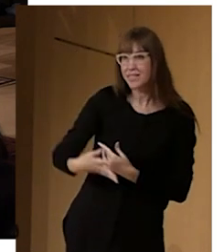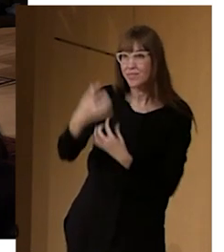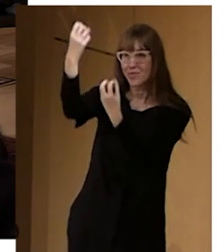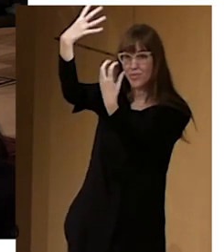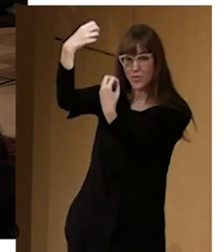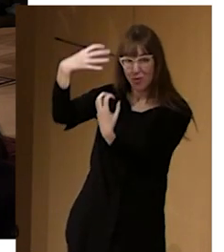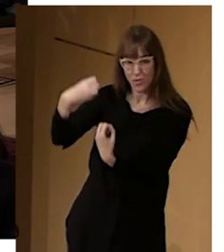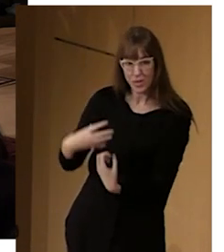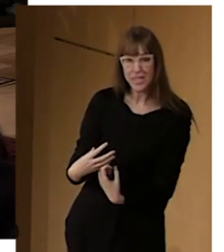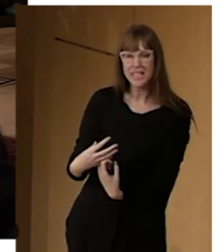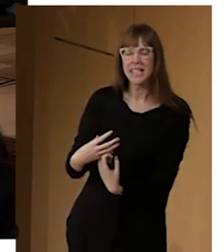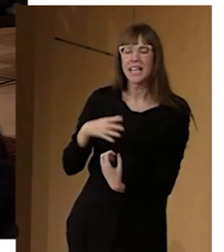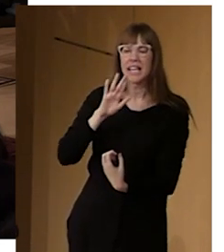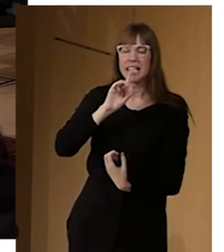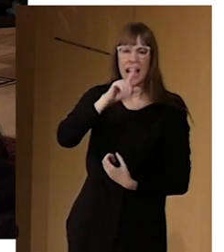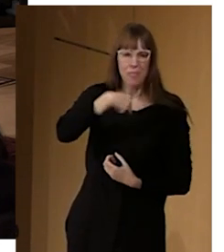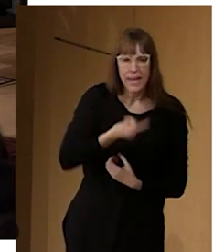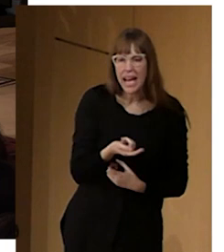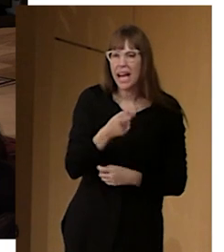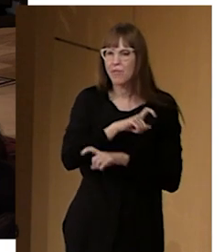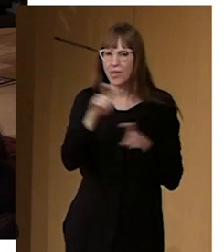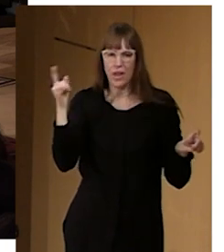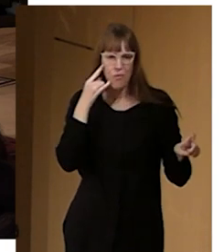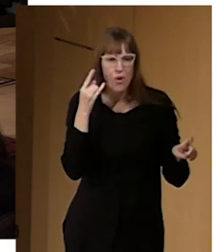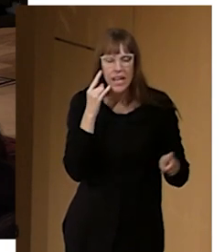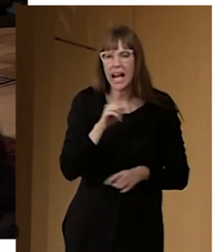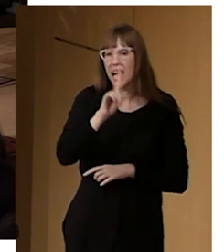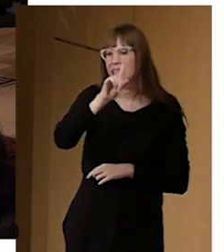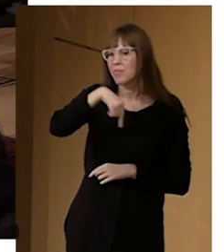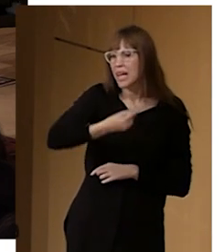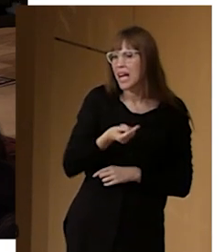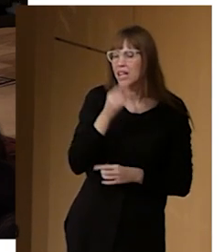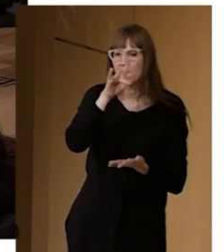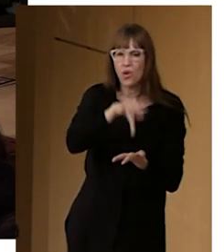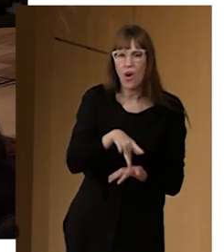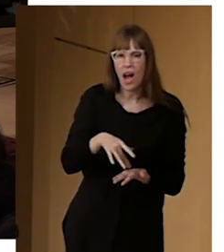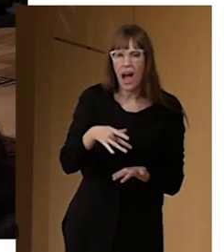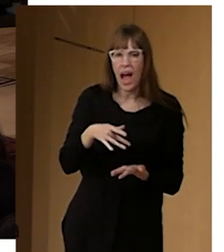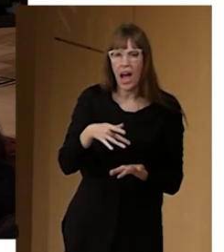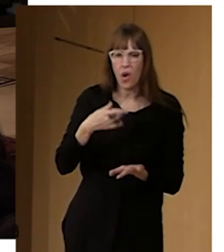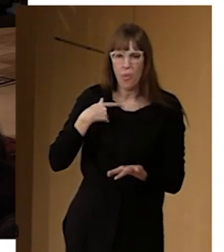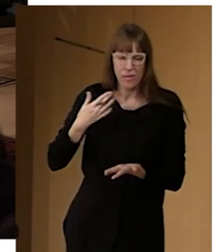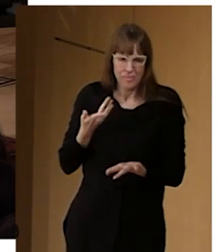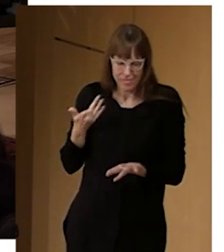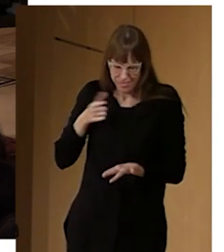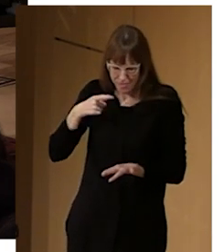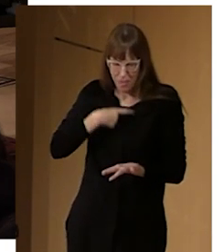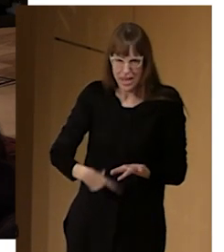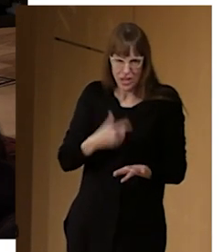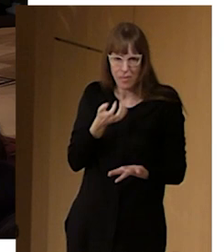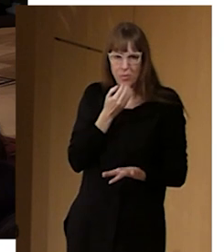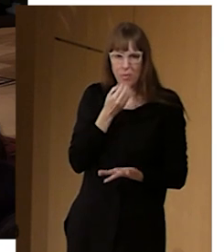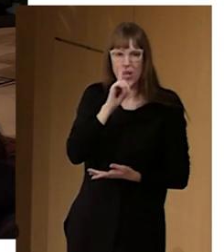visitado telefónica fundación eh he visitado también como urbanita insisto la fundación canal con las